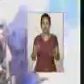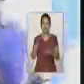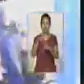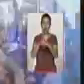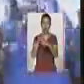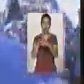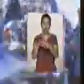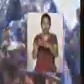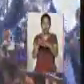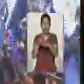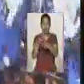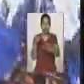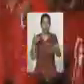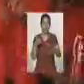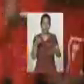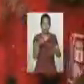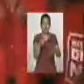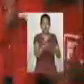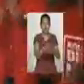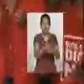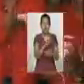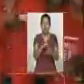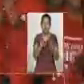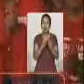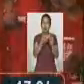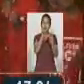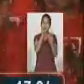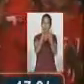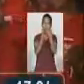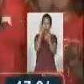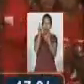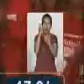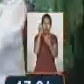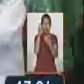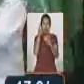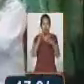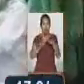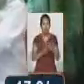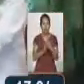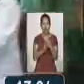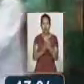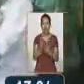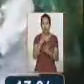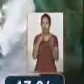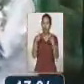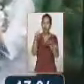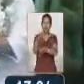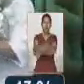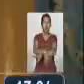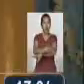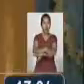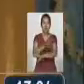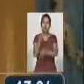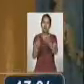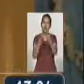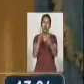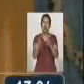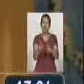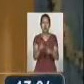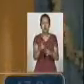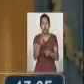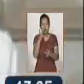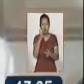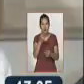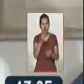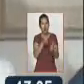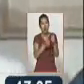comicios de votación están cada vez más cerca y los candidatos electorales se van conociendo. Con esa cuestionante salimos a las calles a preguntar: ¿a qué